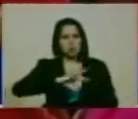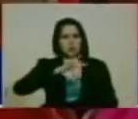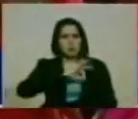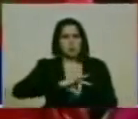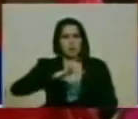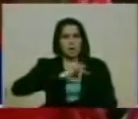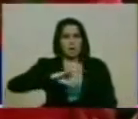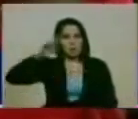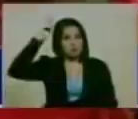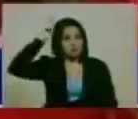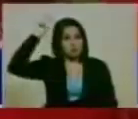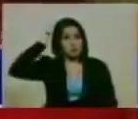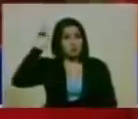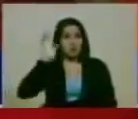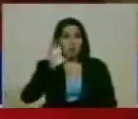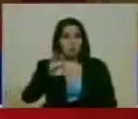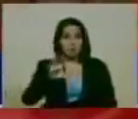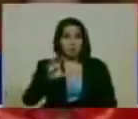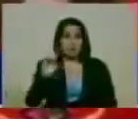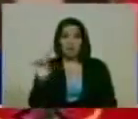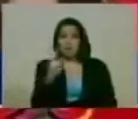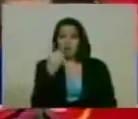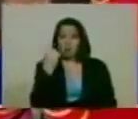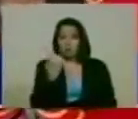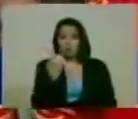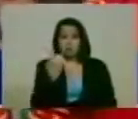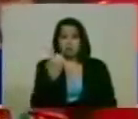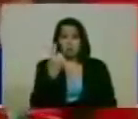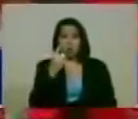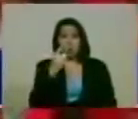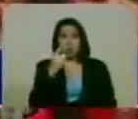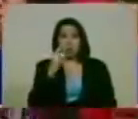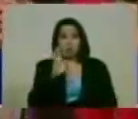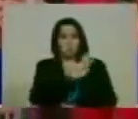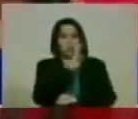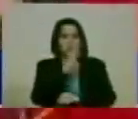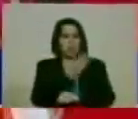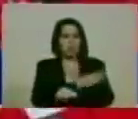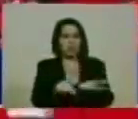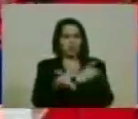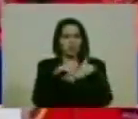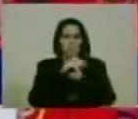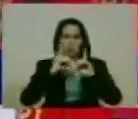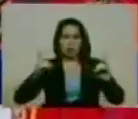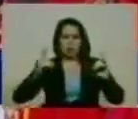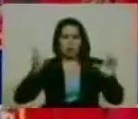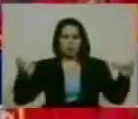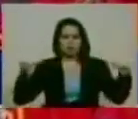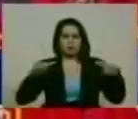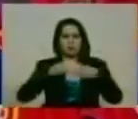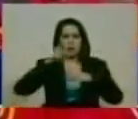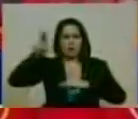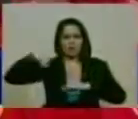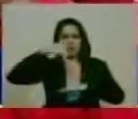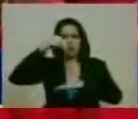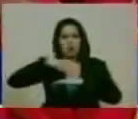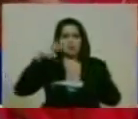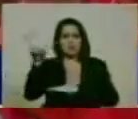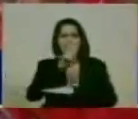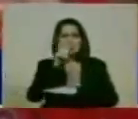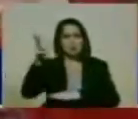país en un solo poderoso democrático movimiento indígena nacional de